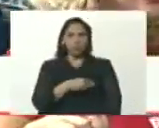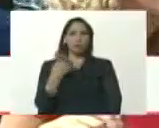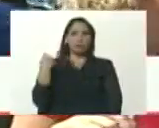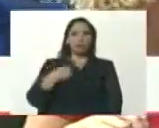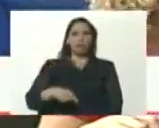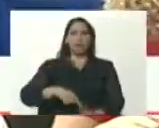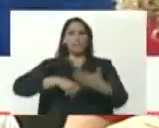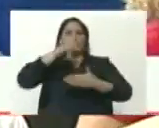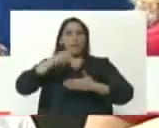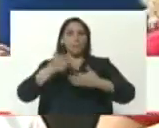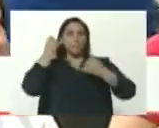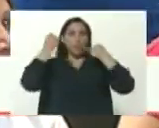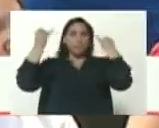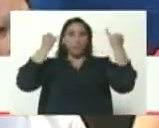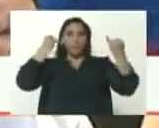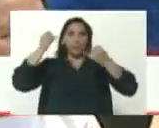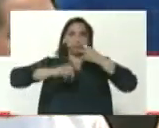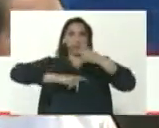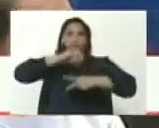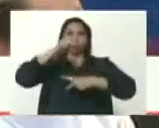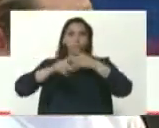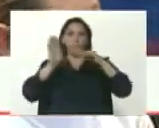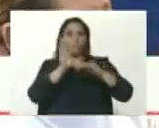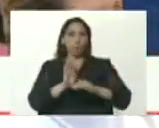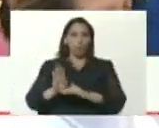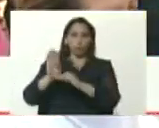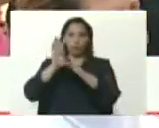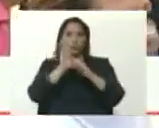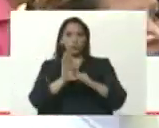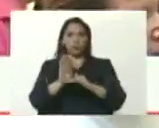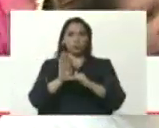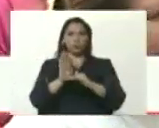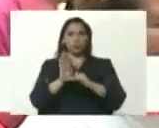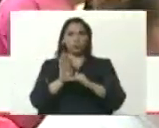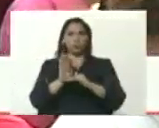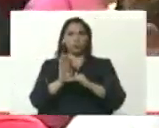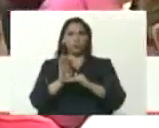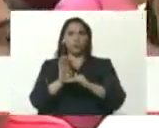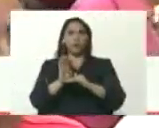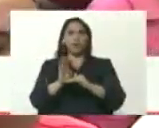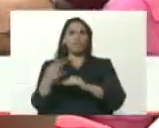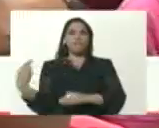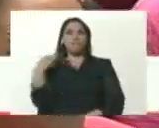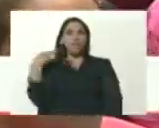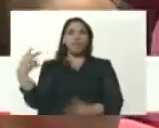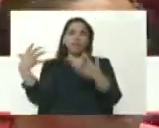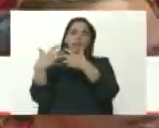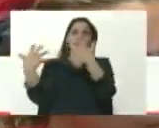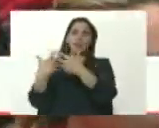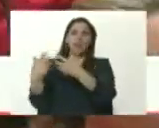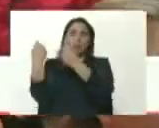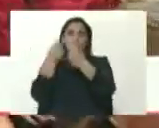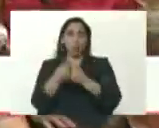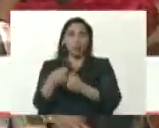plan que usted ha ideado, que es el plan de protección y cuidado de las víctimas de la guerra. En Caracas tenemos